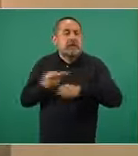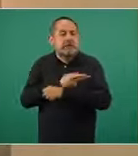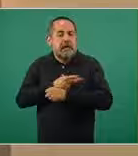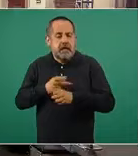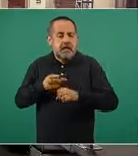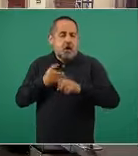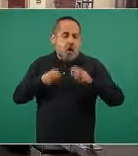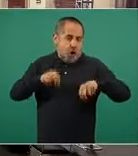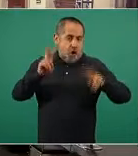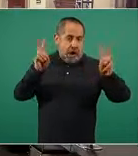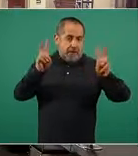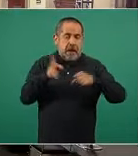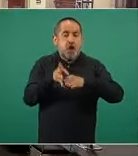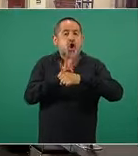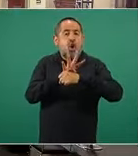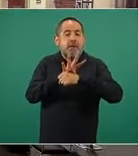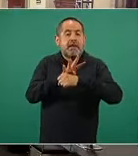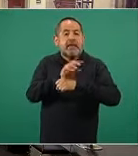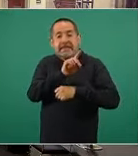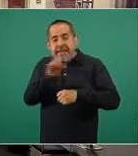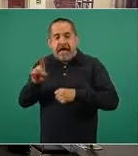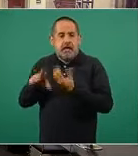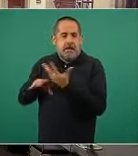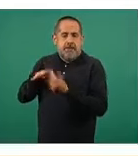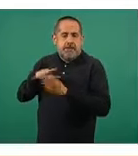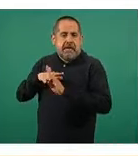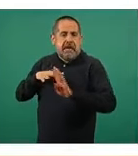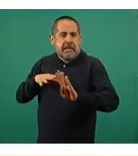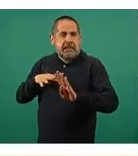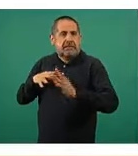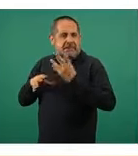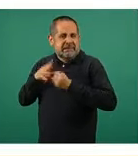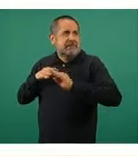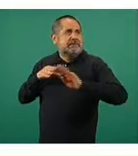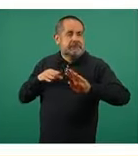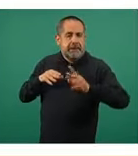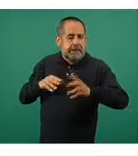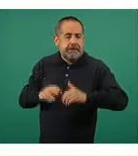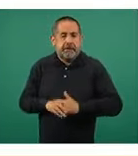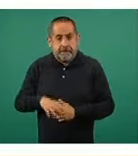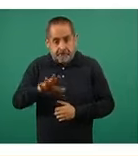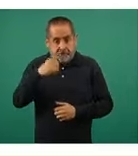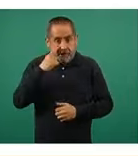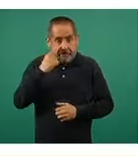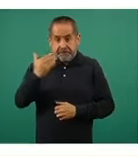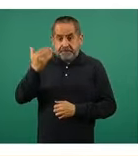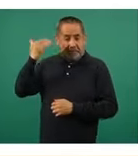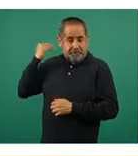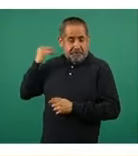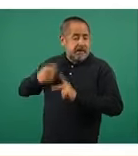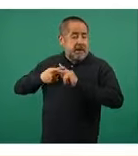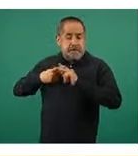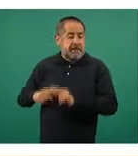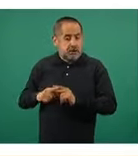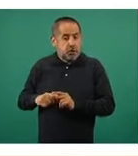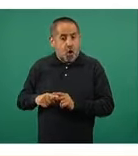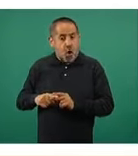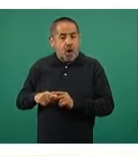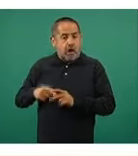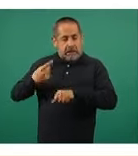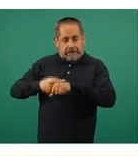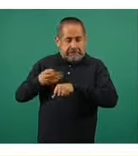COVID. Observemos pues cómo durante el año pasado, desde el inicio de la pandemia, nosotros identificamos ya